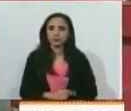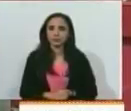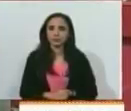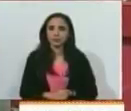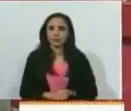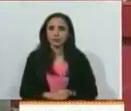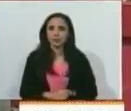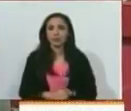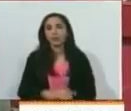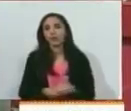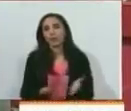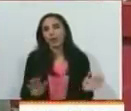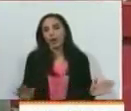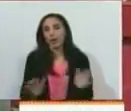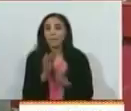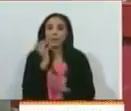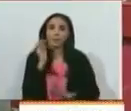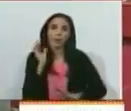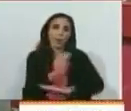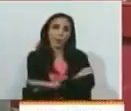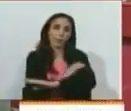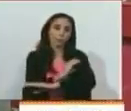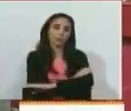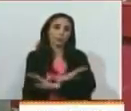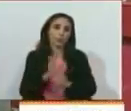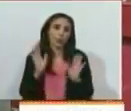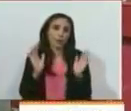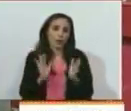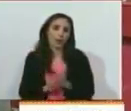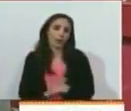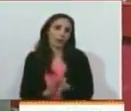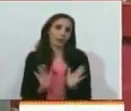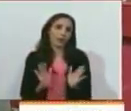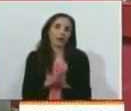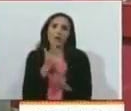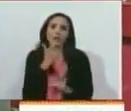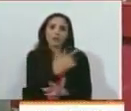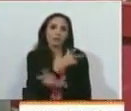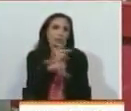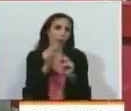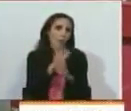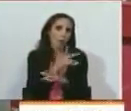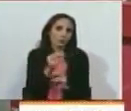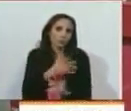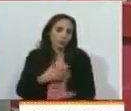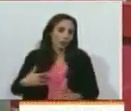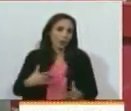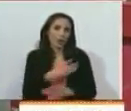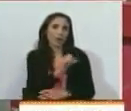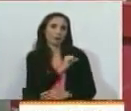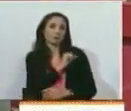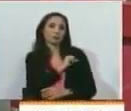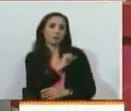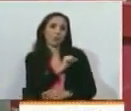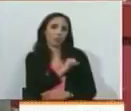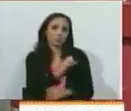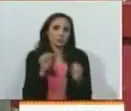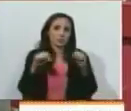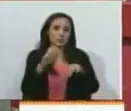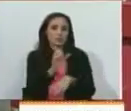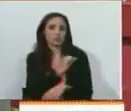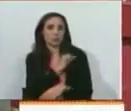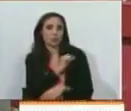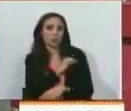Por supuesto que a los demócratas de la oposición es como que le hubieran enseñado una cruz a un vampiro. Era una cruz